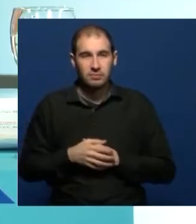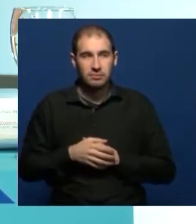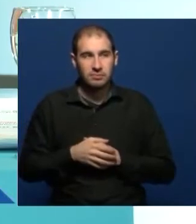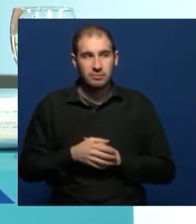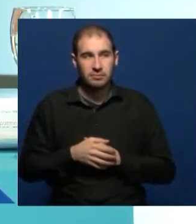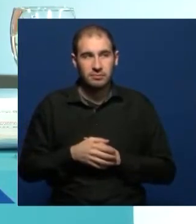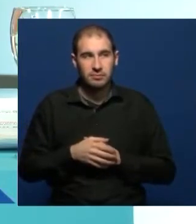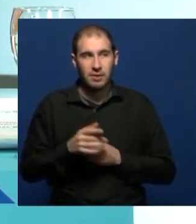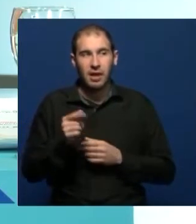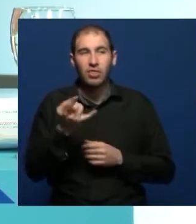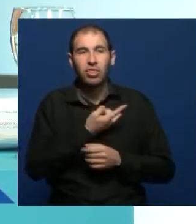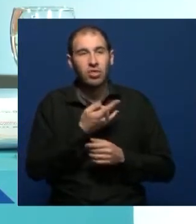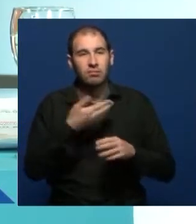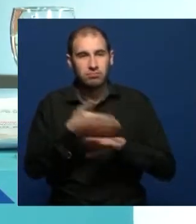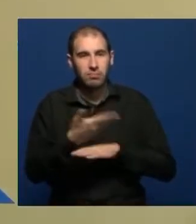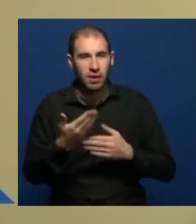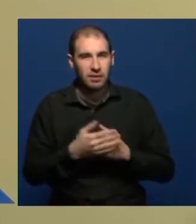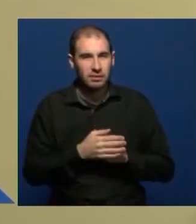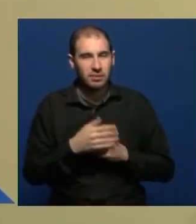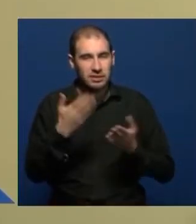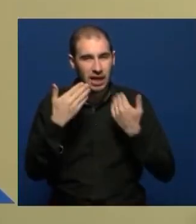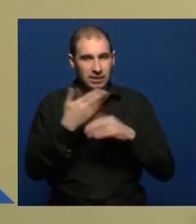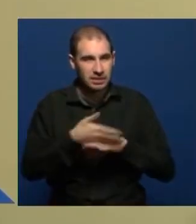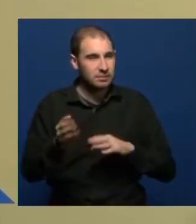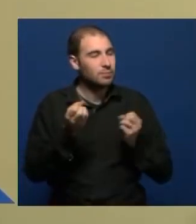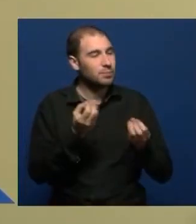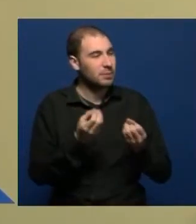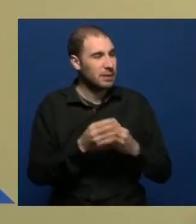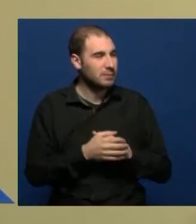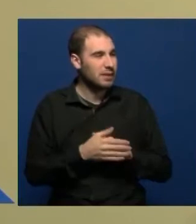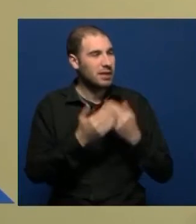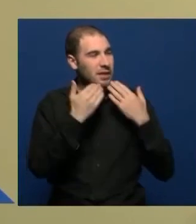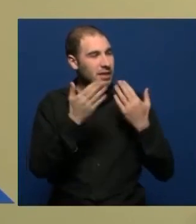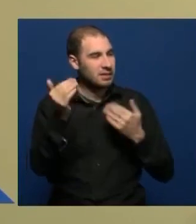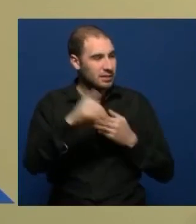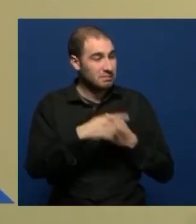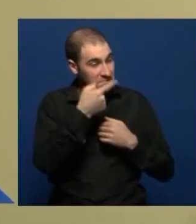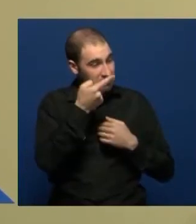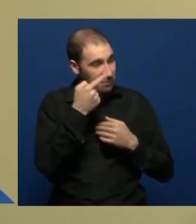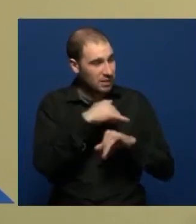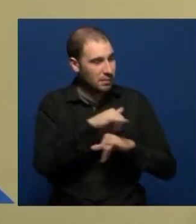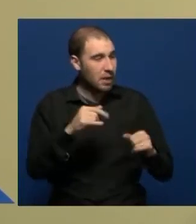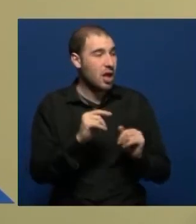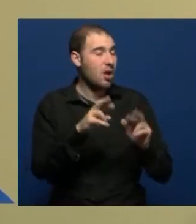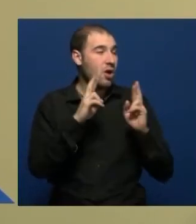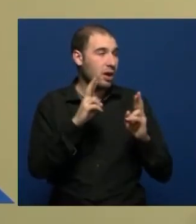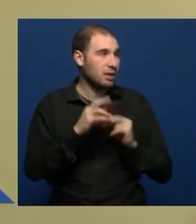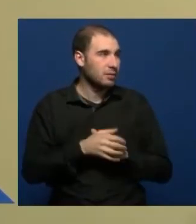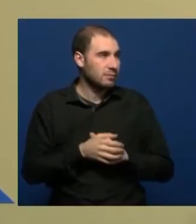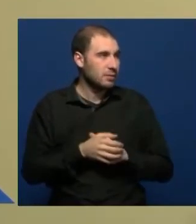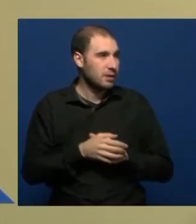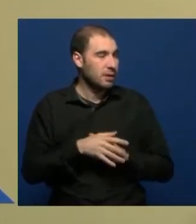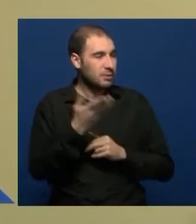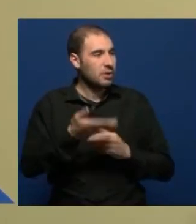poco a dónde pueden acercarse para seguir la charla. Muy bien, Patricia. Gracias por venir. Muy interesante la campaña y ojalá que